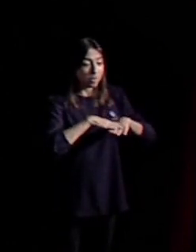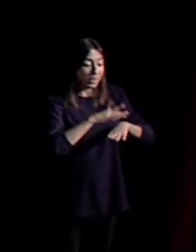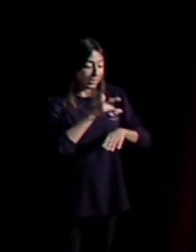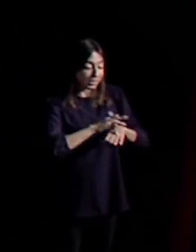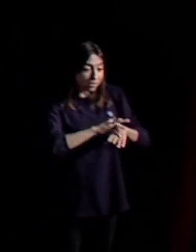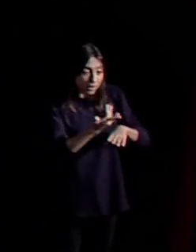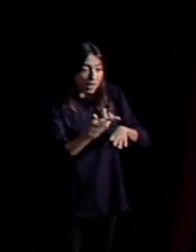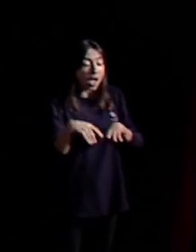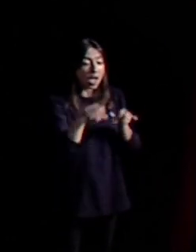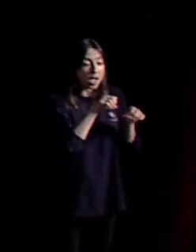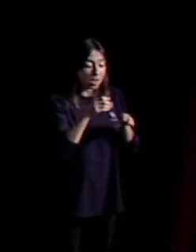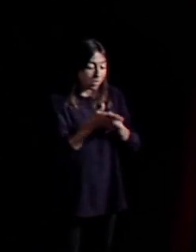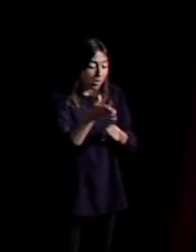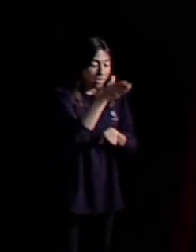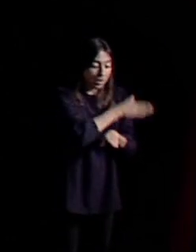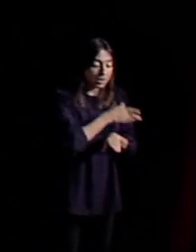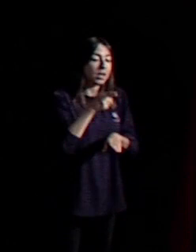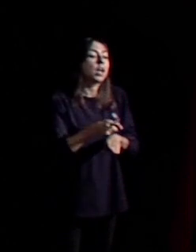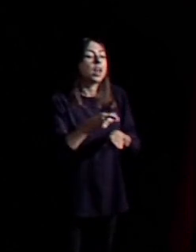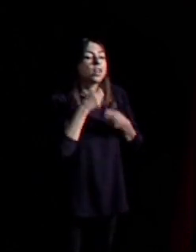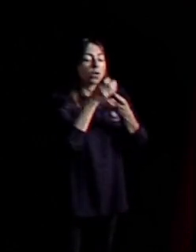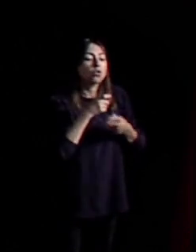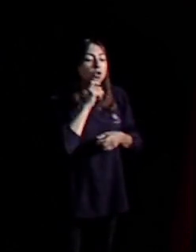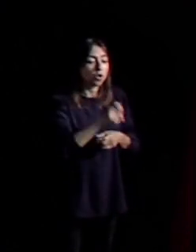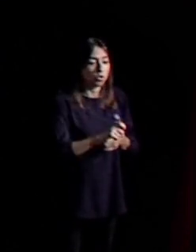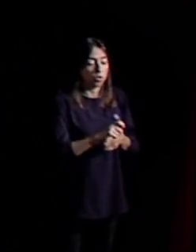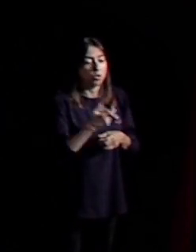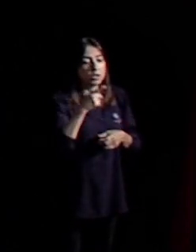prevenir el discurso de odio y las radicalizaciones violentas.